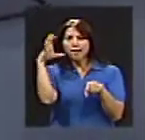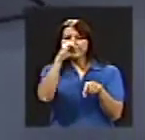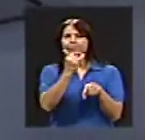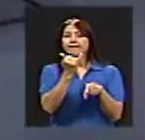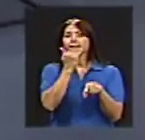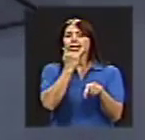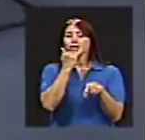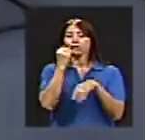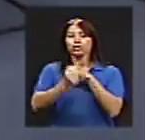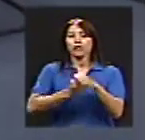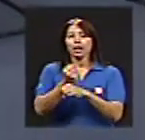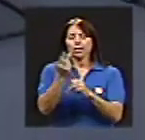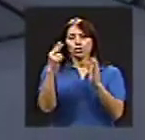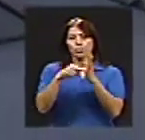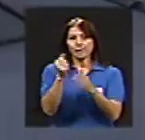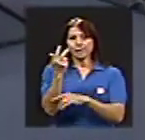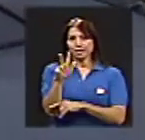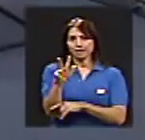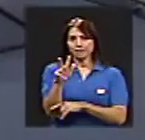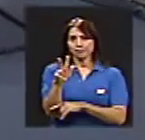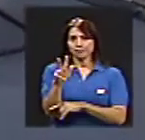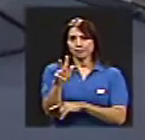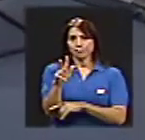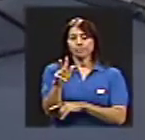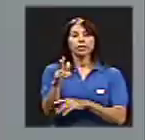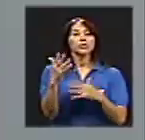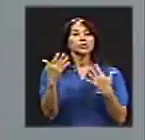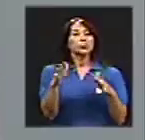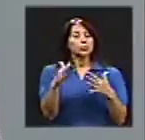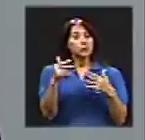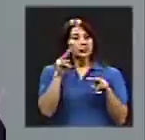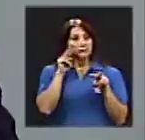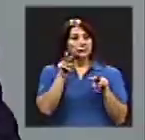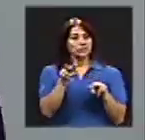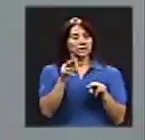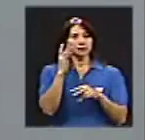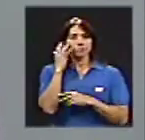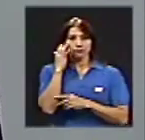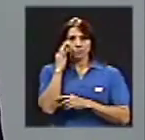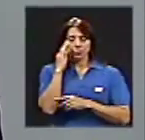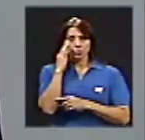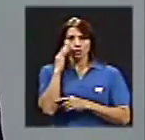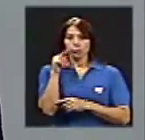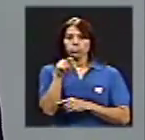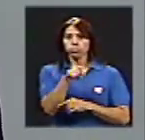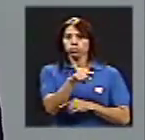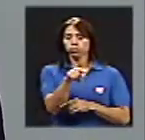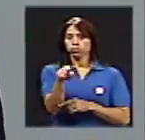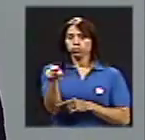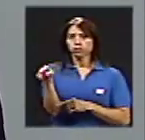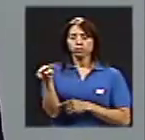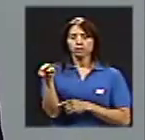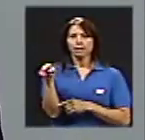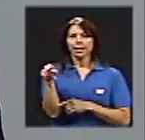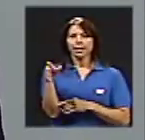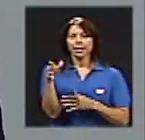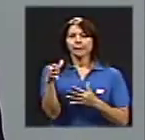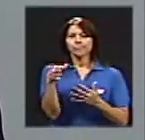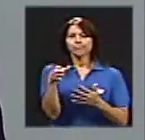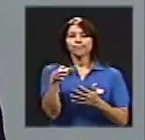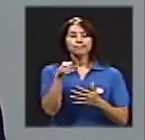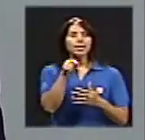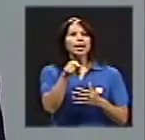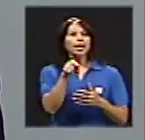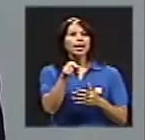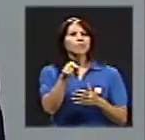el 2013. Con alguna preocupación hemos visto que han venido en aumento esas